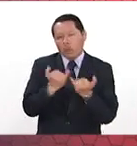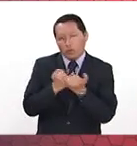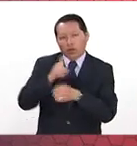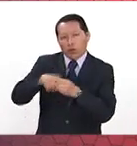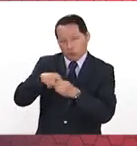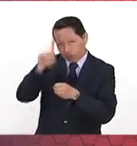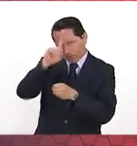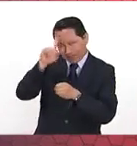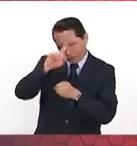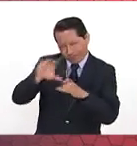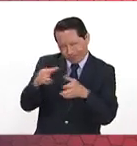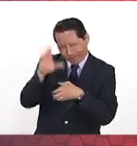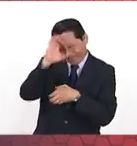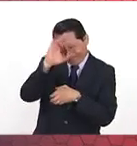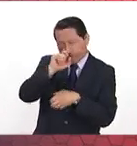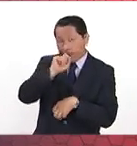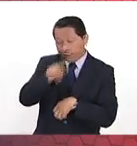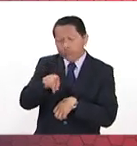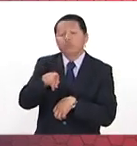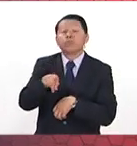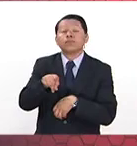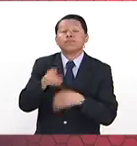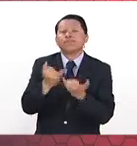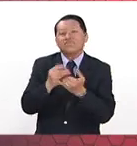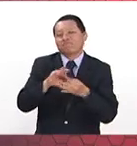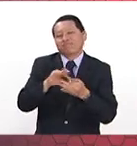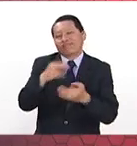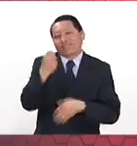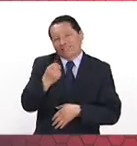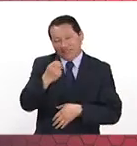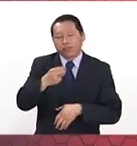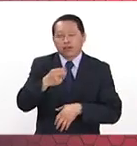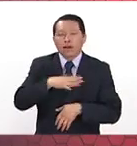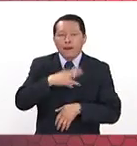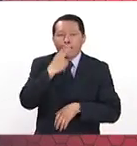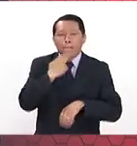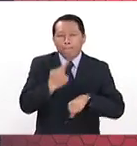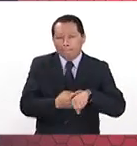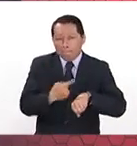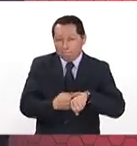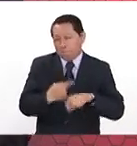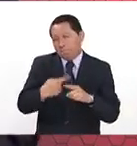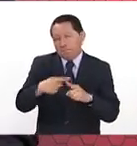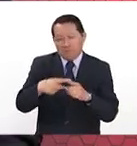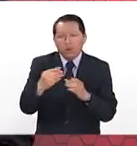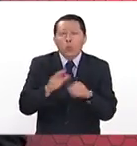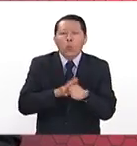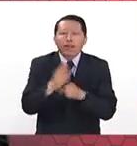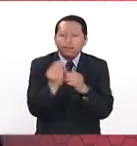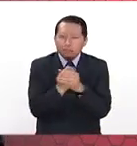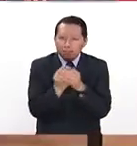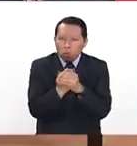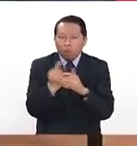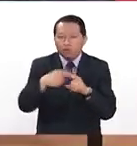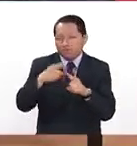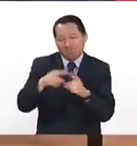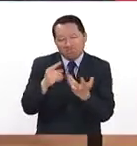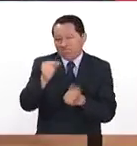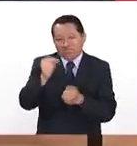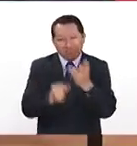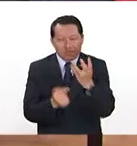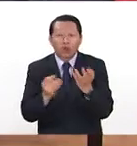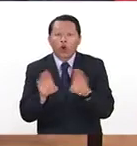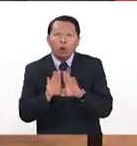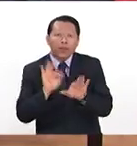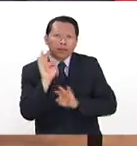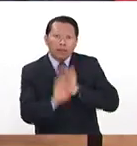de CLIA. Con ella vamos a hablar sobre la diabetes, precisamente los tipos, tratamientos, en fin, todo lo que esto nos